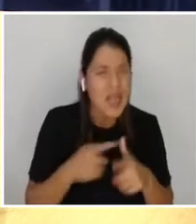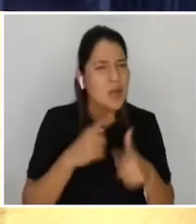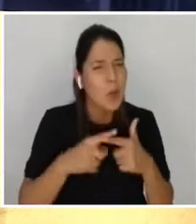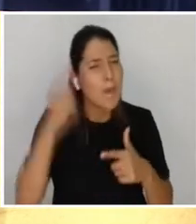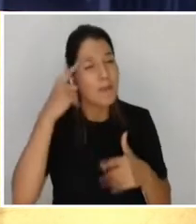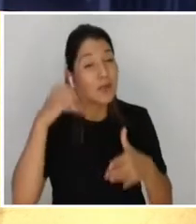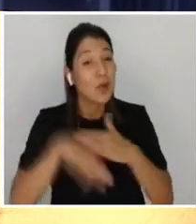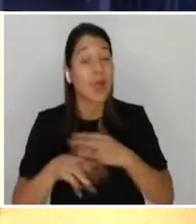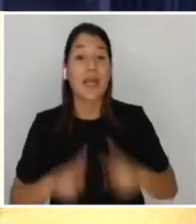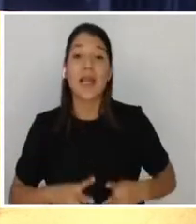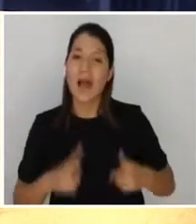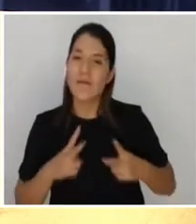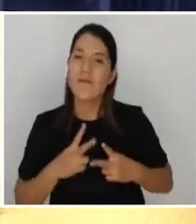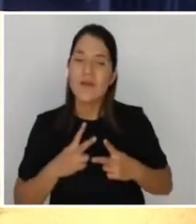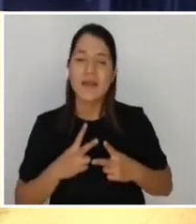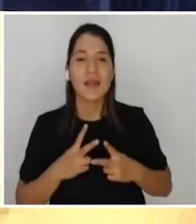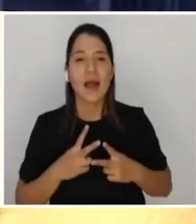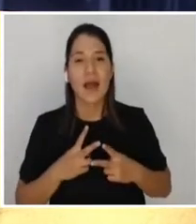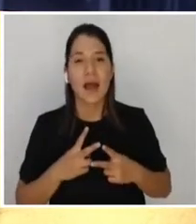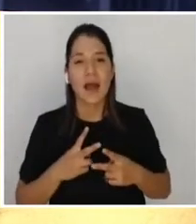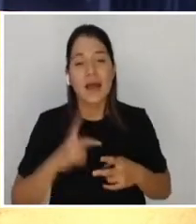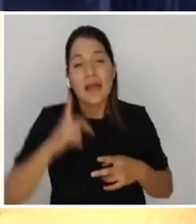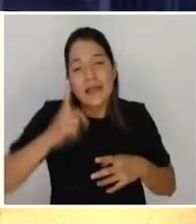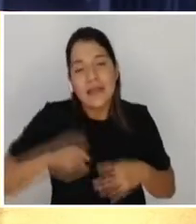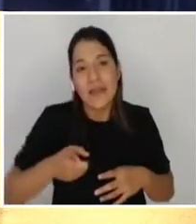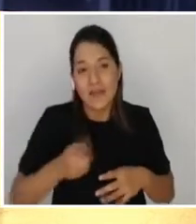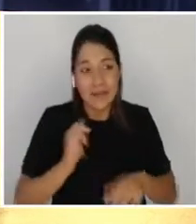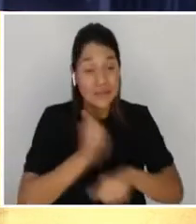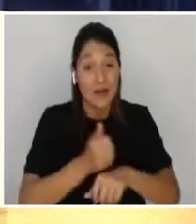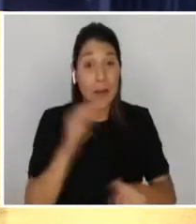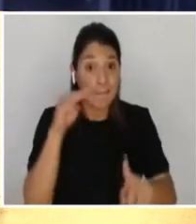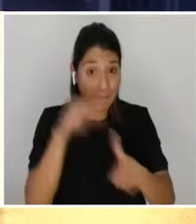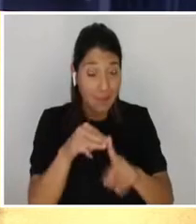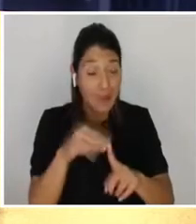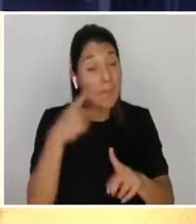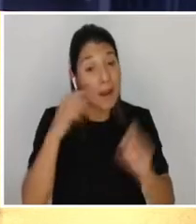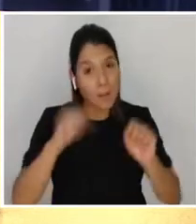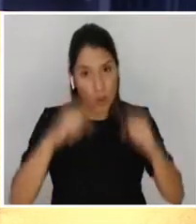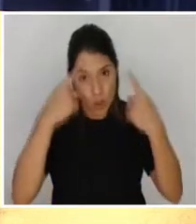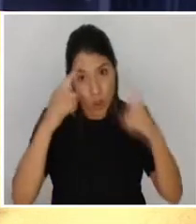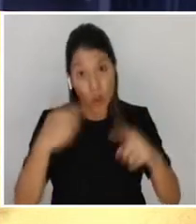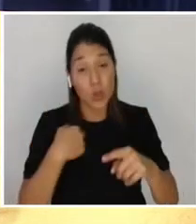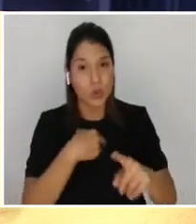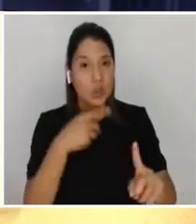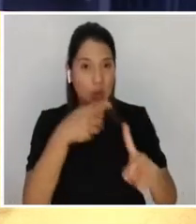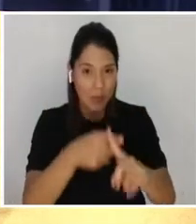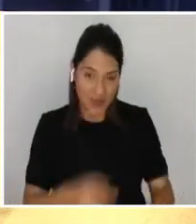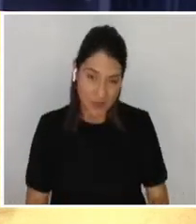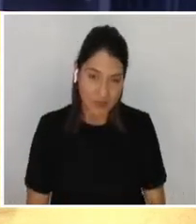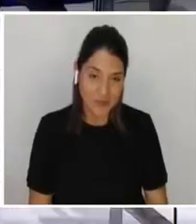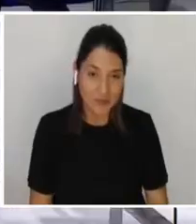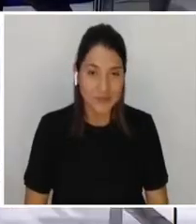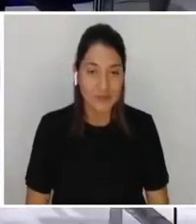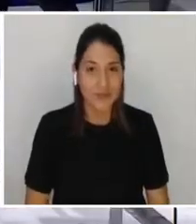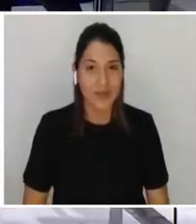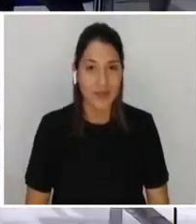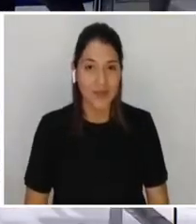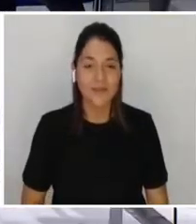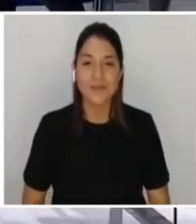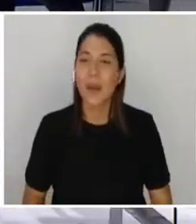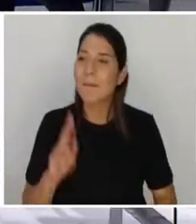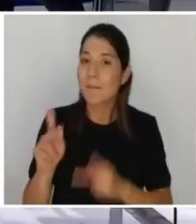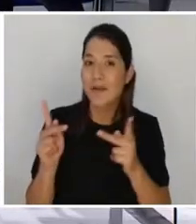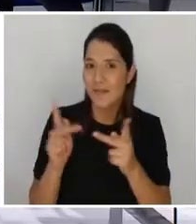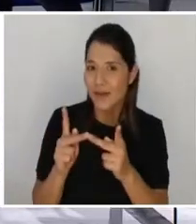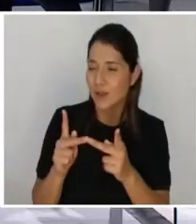es mucho de tener metas, ¿verdad?, para lograr nuestros objetivos. Entonces, más que todo, me voy por ahí. Perfecto. Les regalo 2 minutos